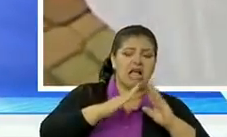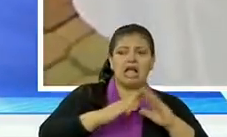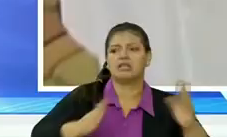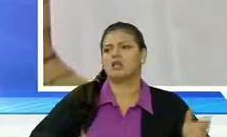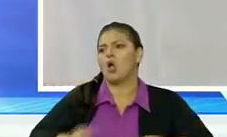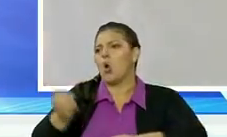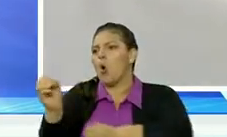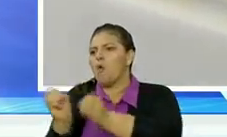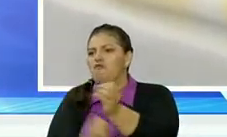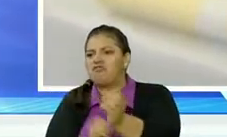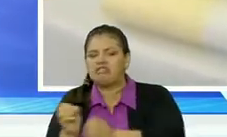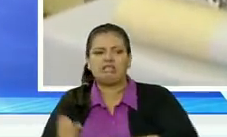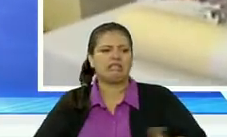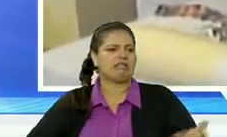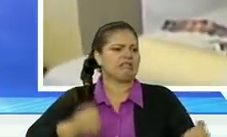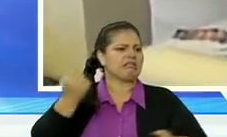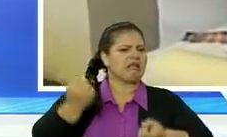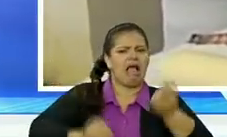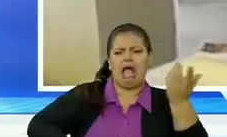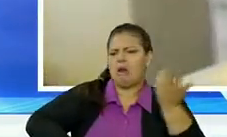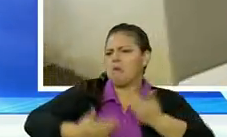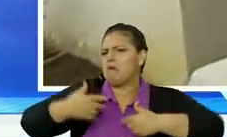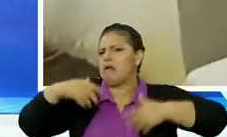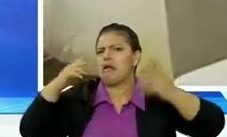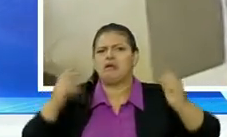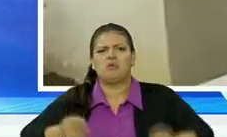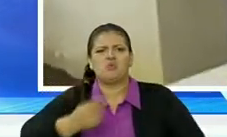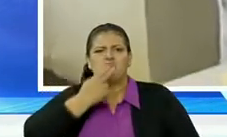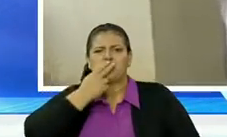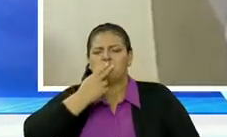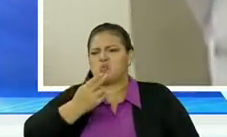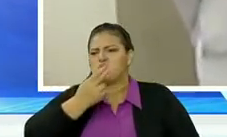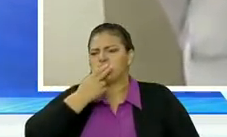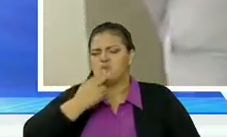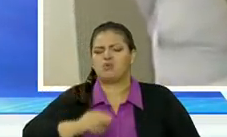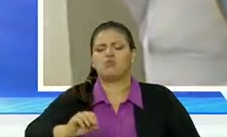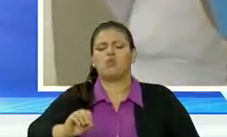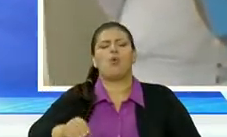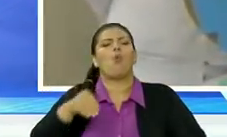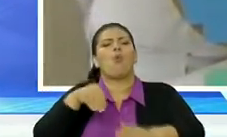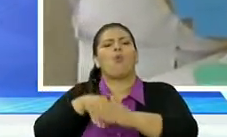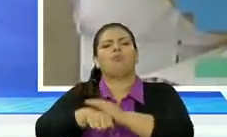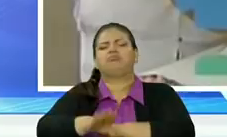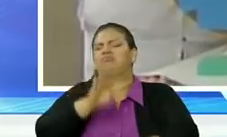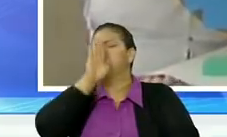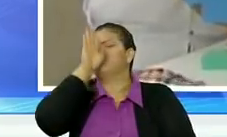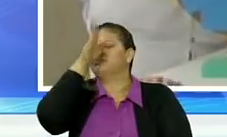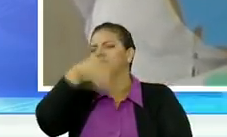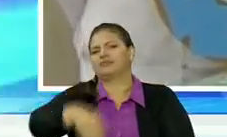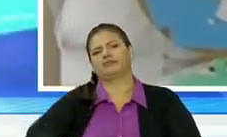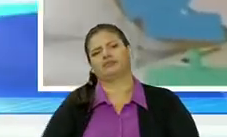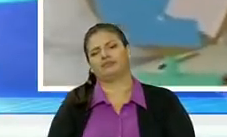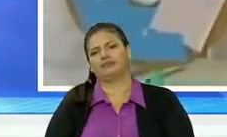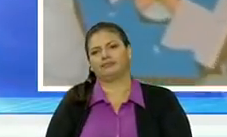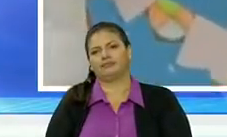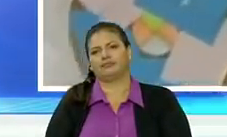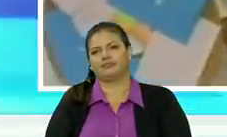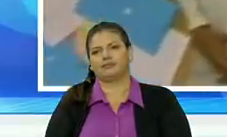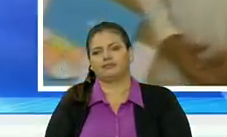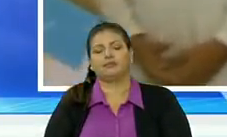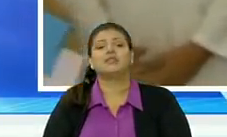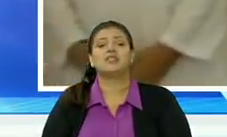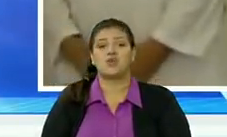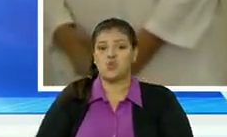los bolsillos, todas partes. Una muestra fumaba de que mucho. Querer es poder. Sí, sí se yo puede. Yo fumaba, Roselena, hasta 3 cajetillas